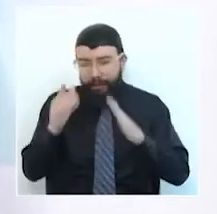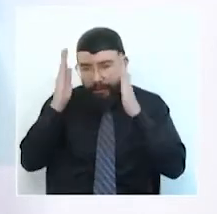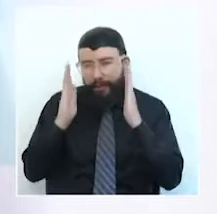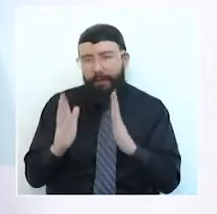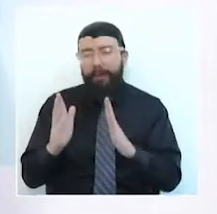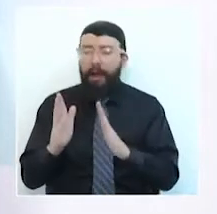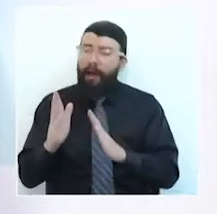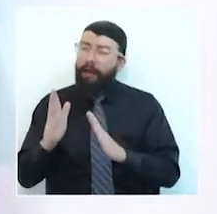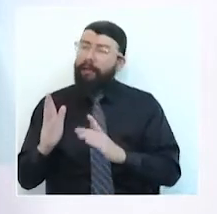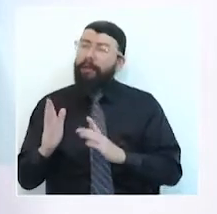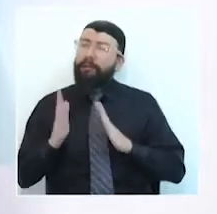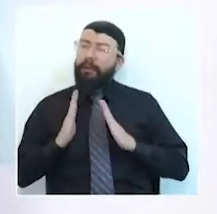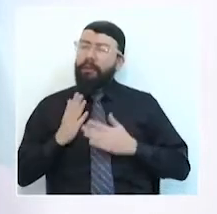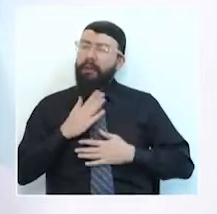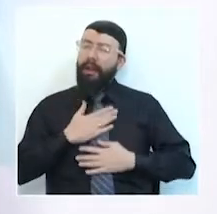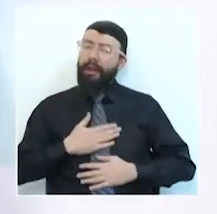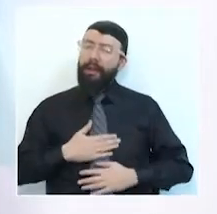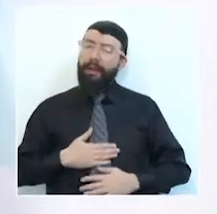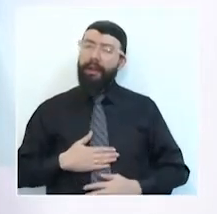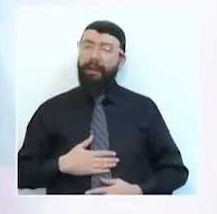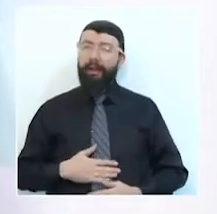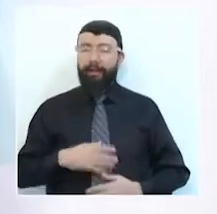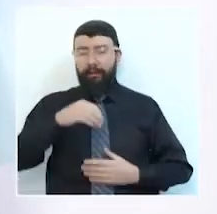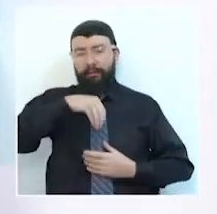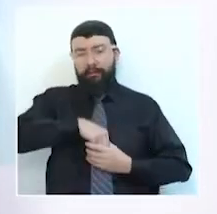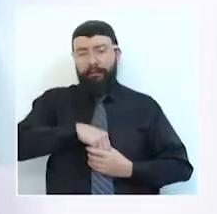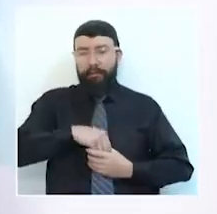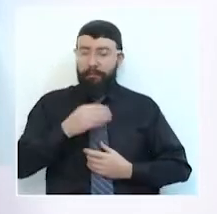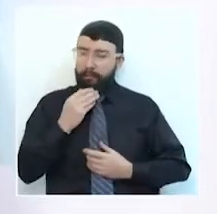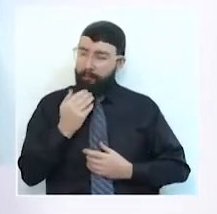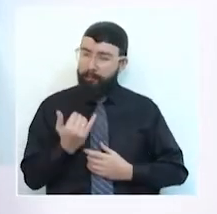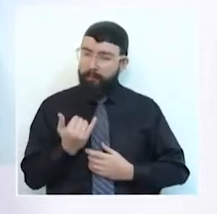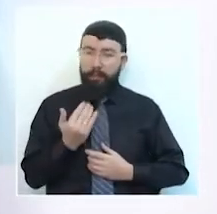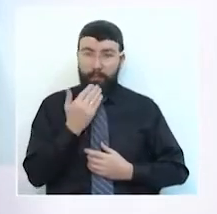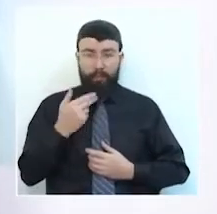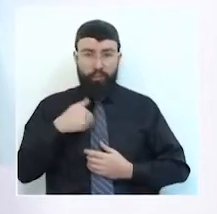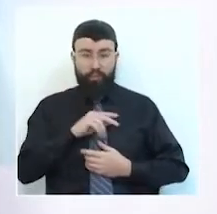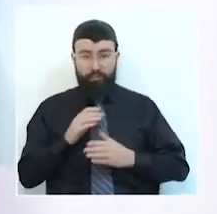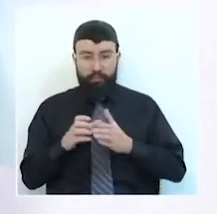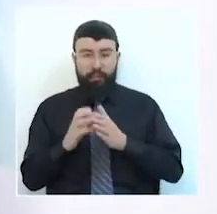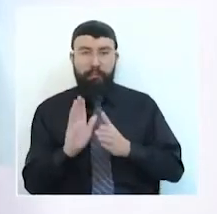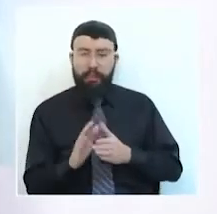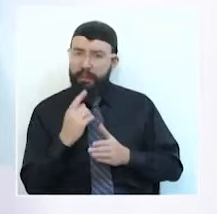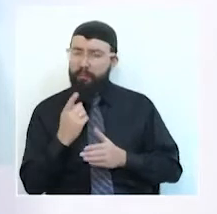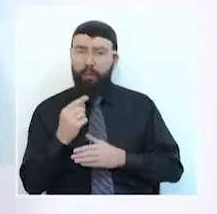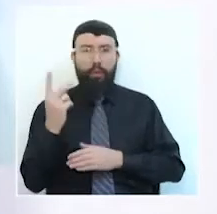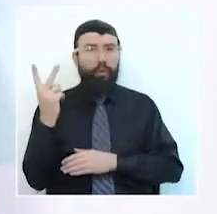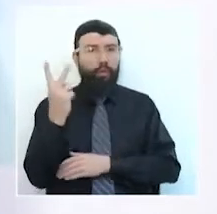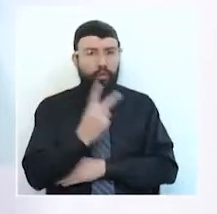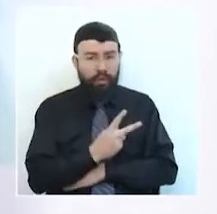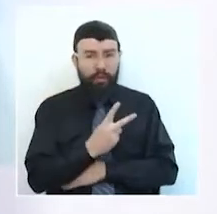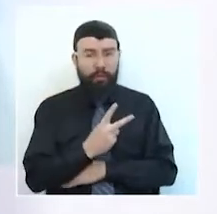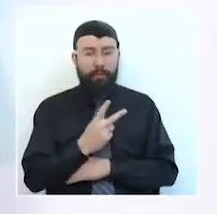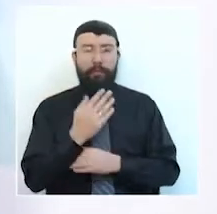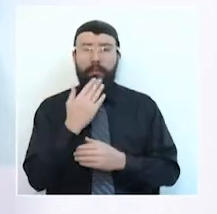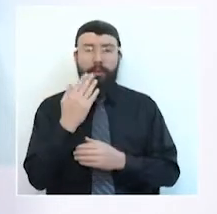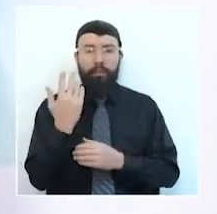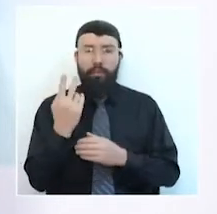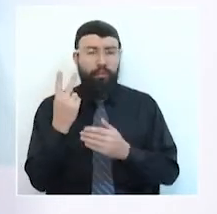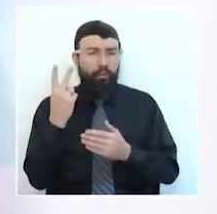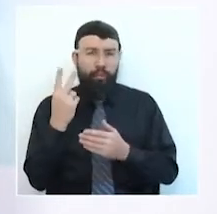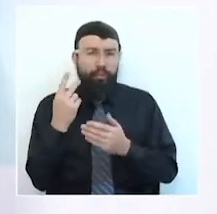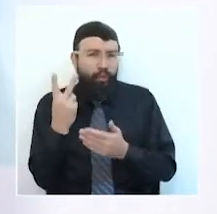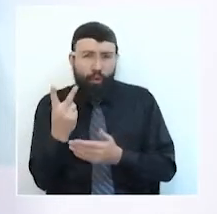en nuestro interior nosotros en mindfulness árbol destination siempre decimos que hacemos dos viajes en uno un viaje a un